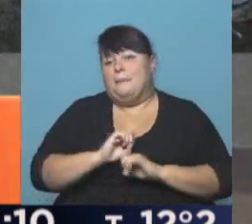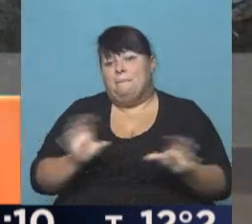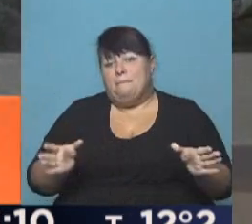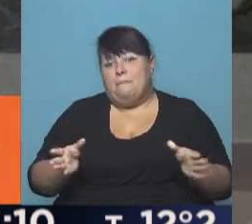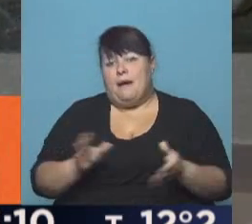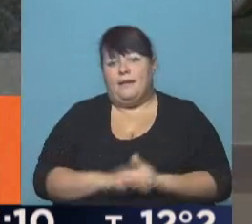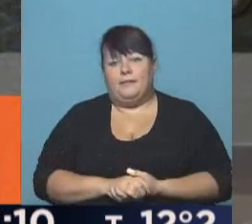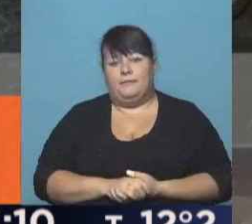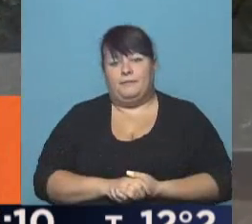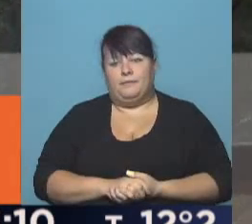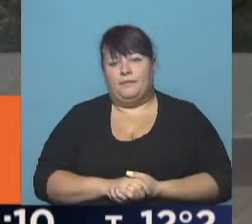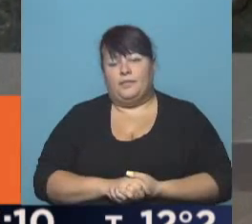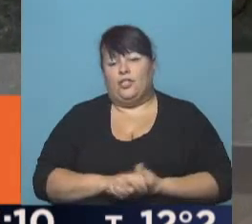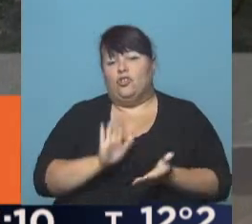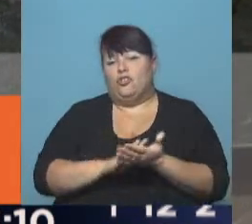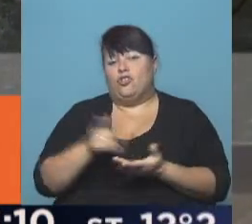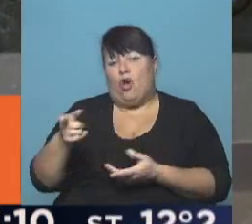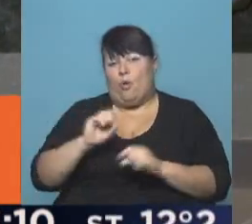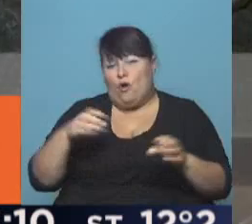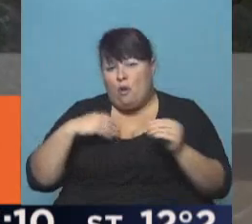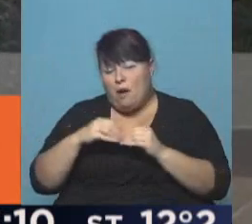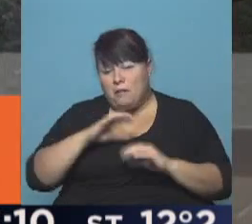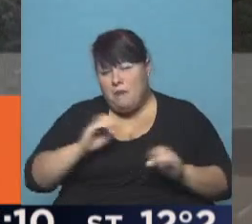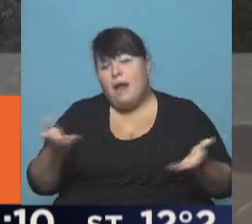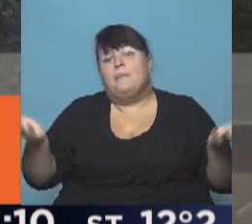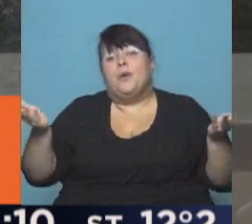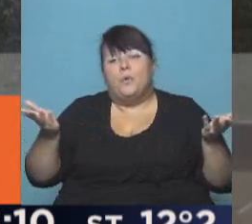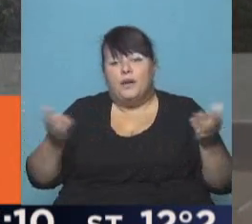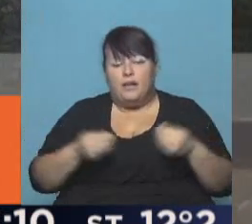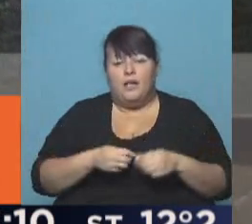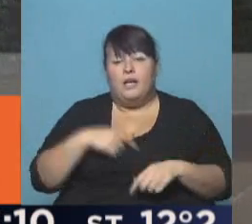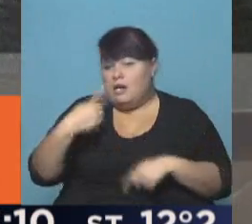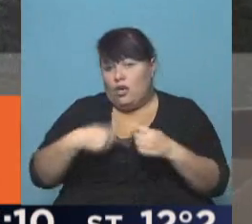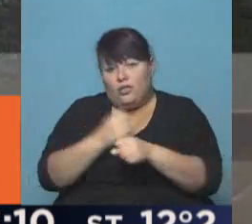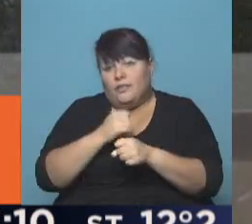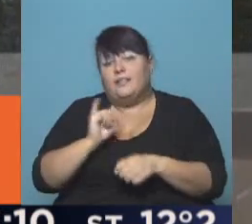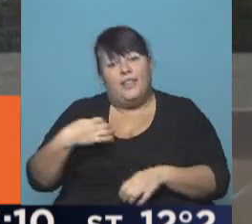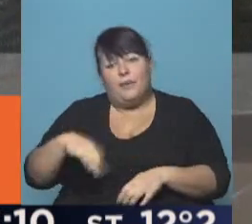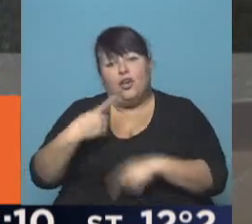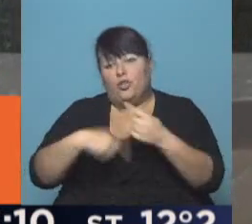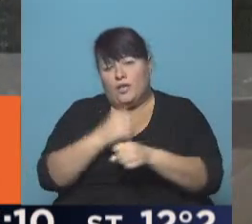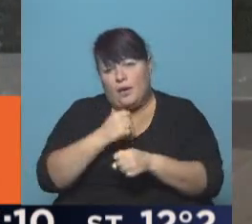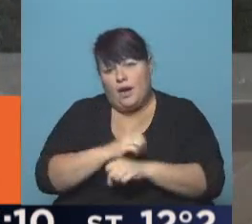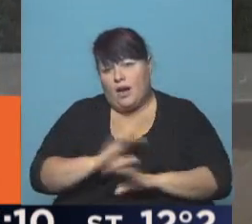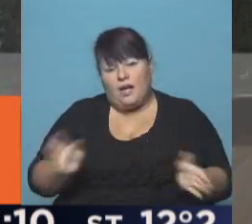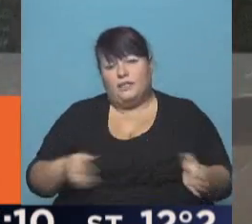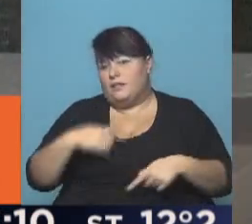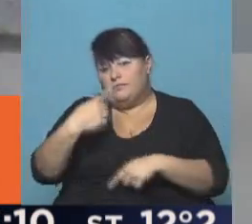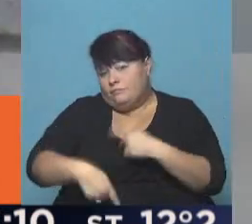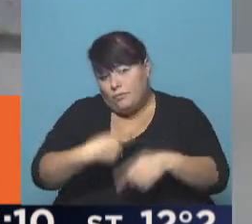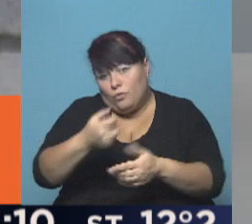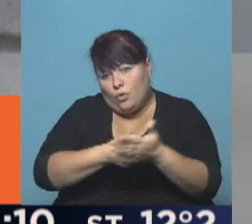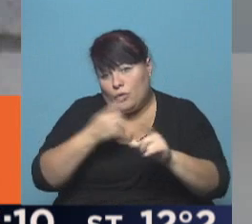lo por lo que pasó pero bueno que hay que trabajar para